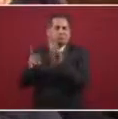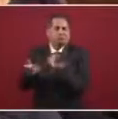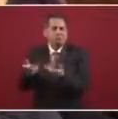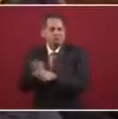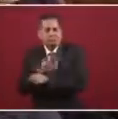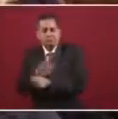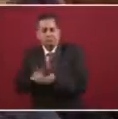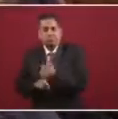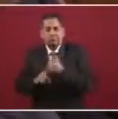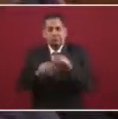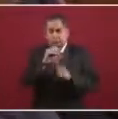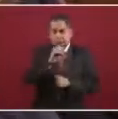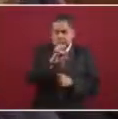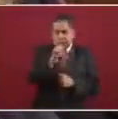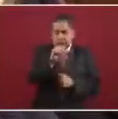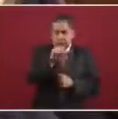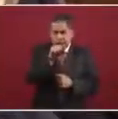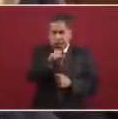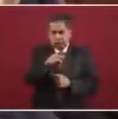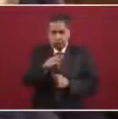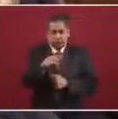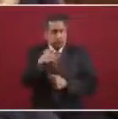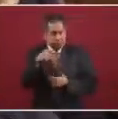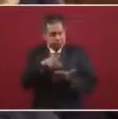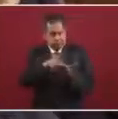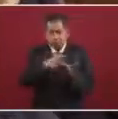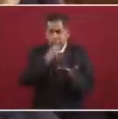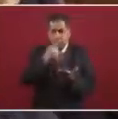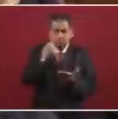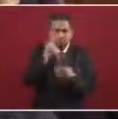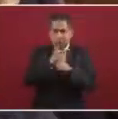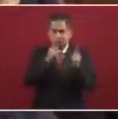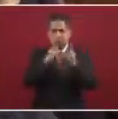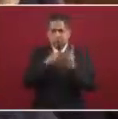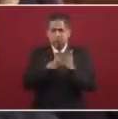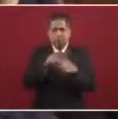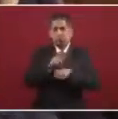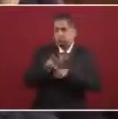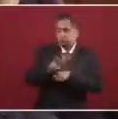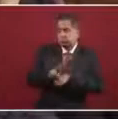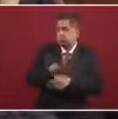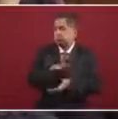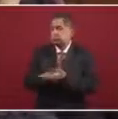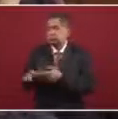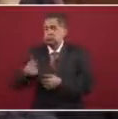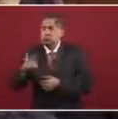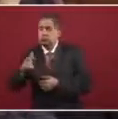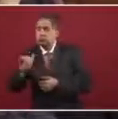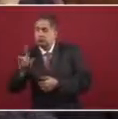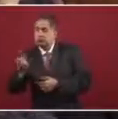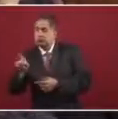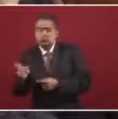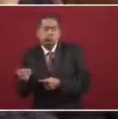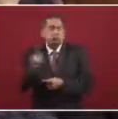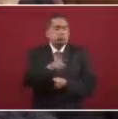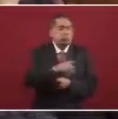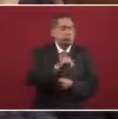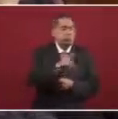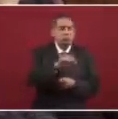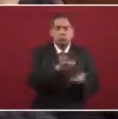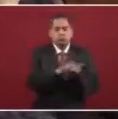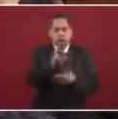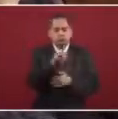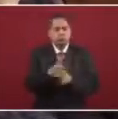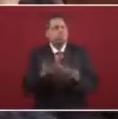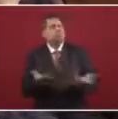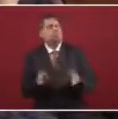Americanos cuando con el Acta de la Democracia en Venezuela apoyó a Guaidó en detrimento del presidente Maduro, por un lado,